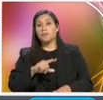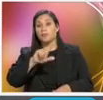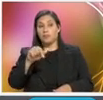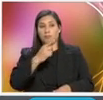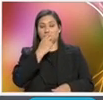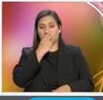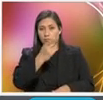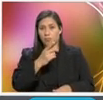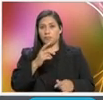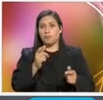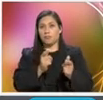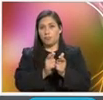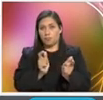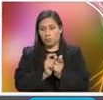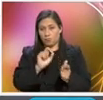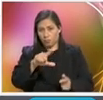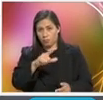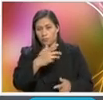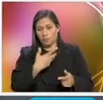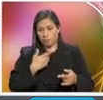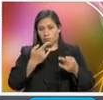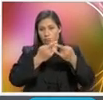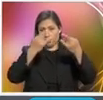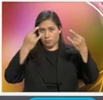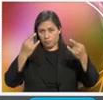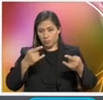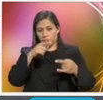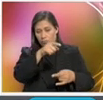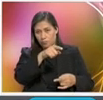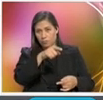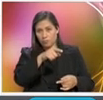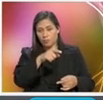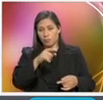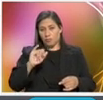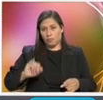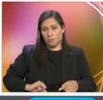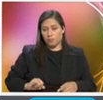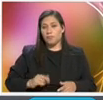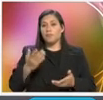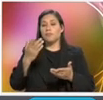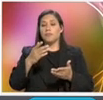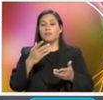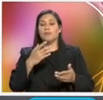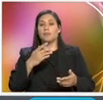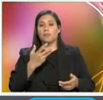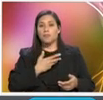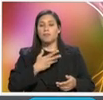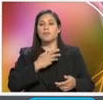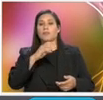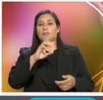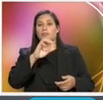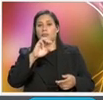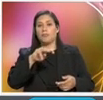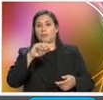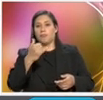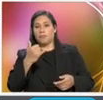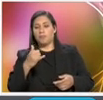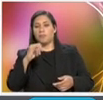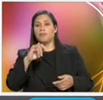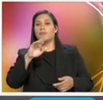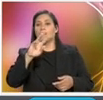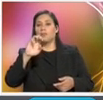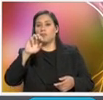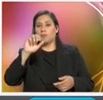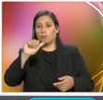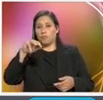de Kurt Cobain, que también hay un documental muy interesante de él, vino Amy Winehouse. 2 discos y eso le